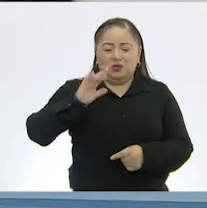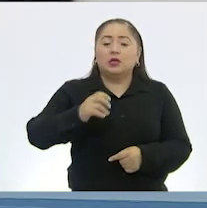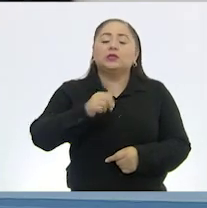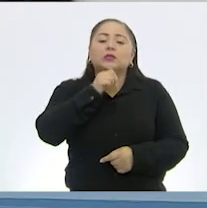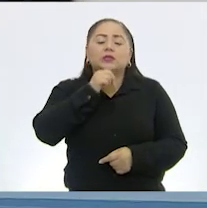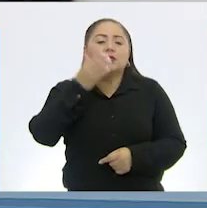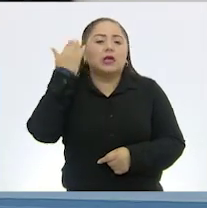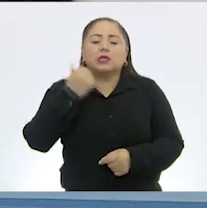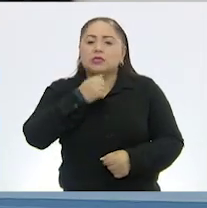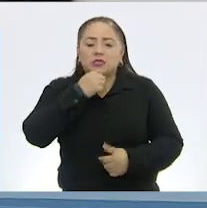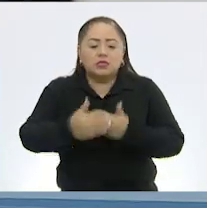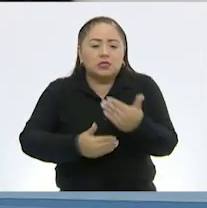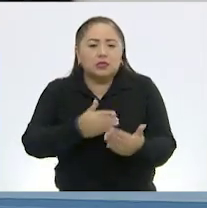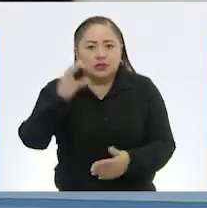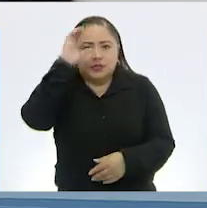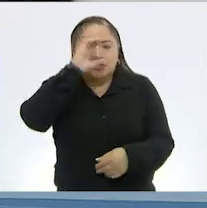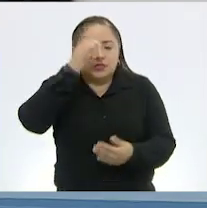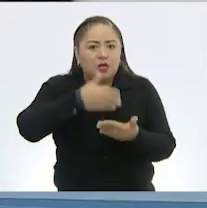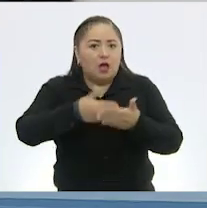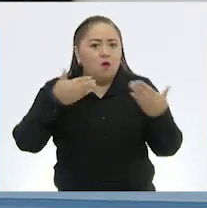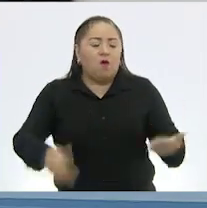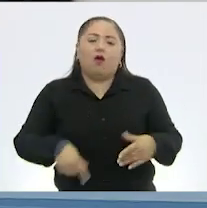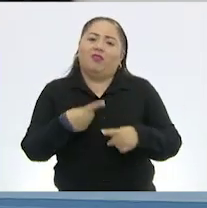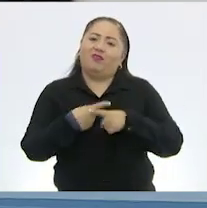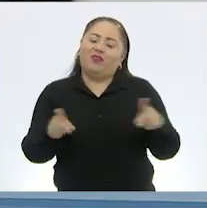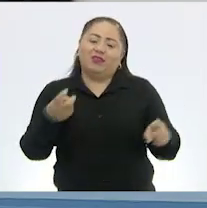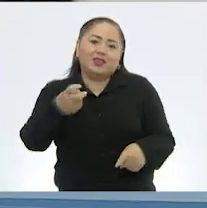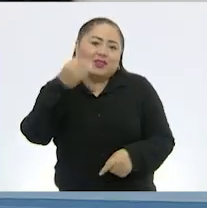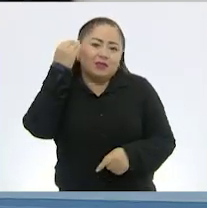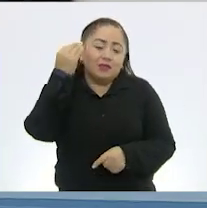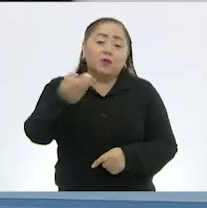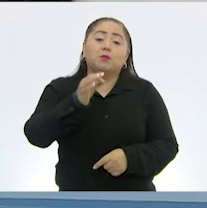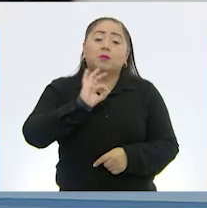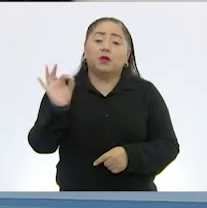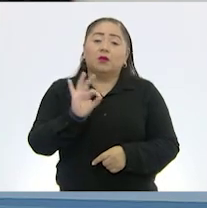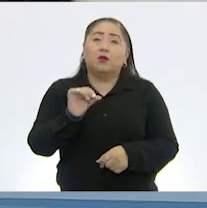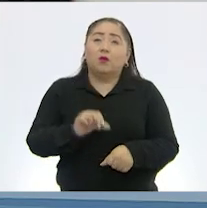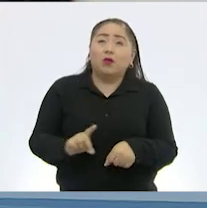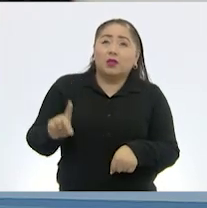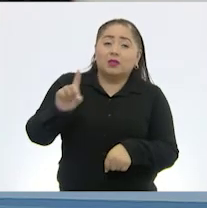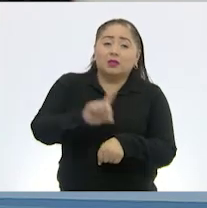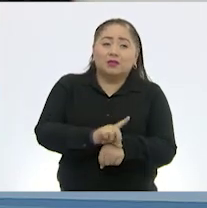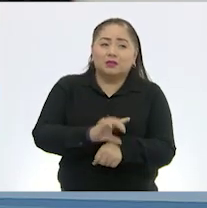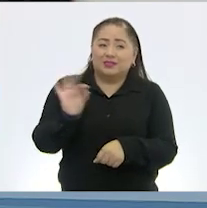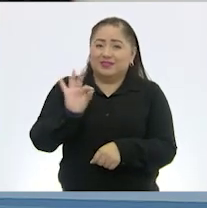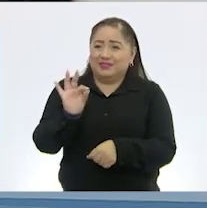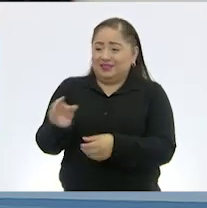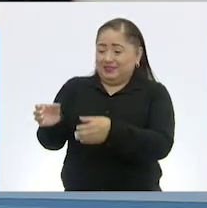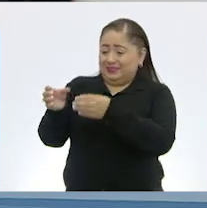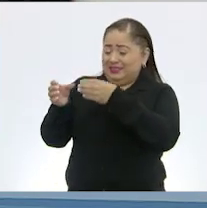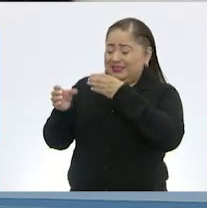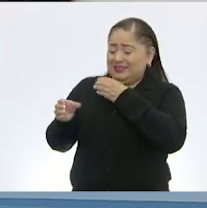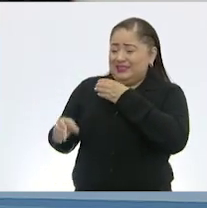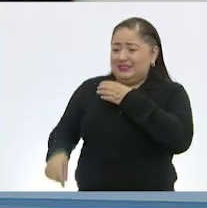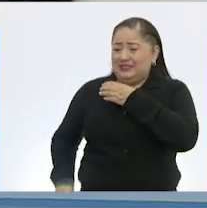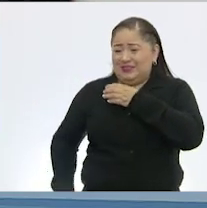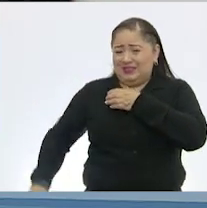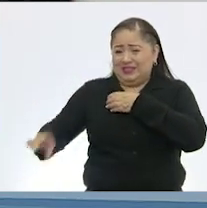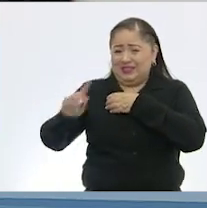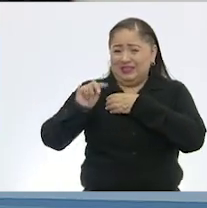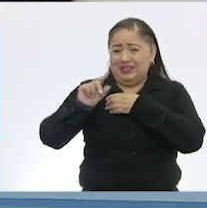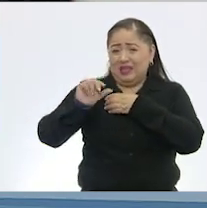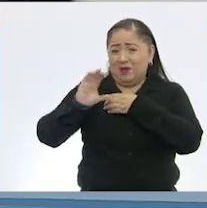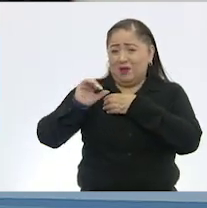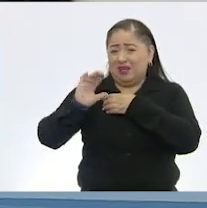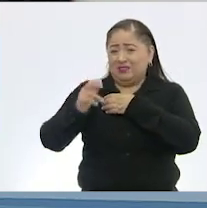estaba tan avanzada la ciencia como ahora. Y si el día de hoy me dieran cola de tlacuache y